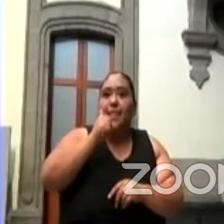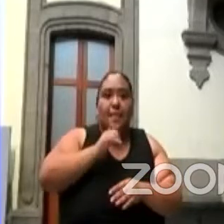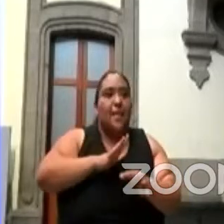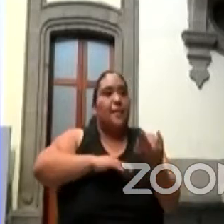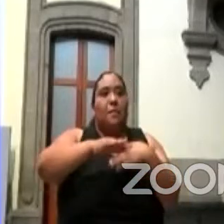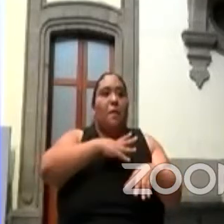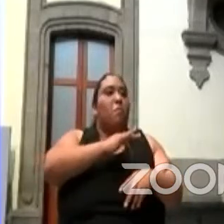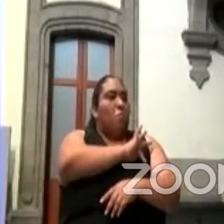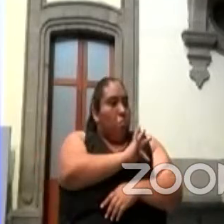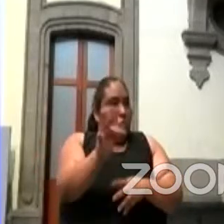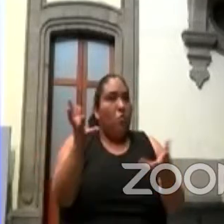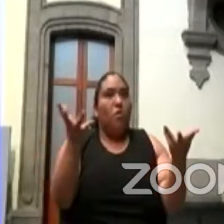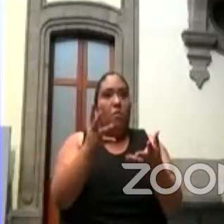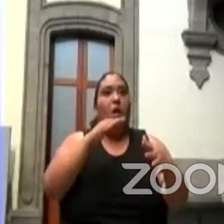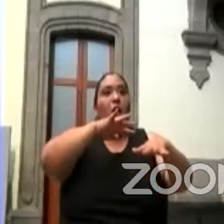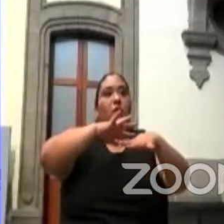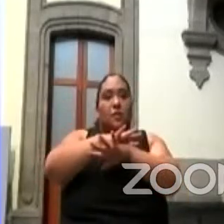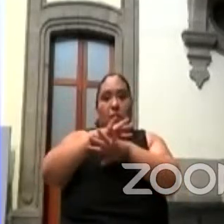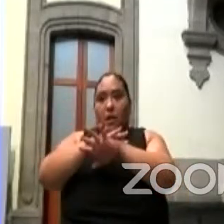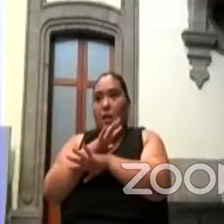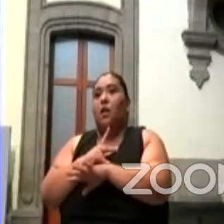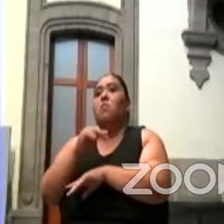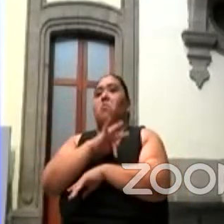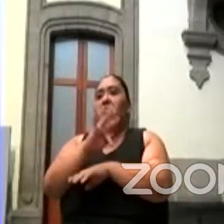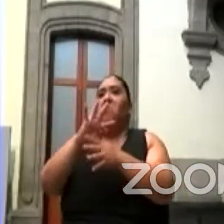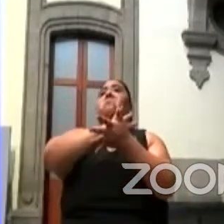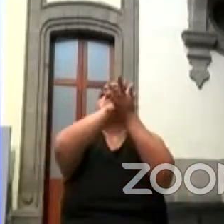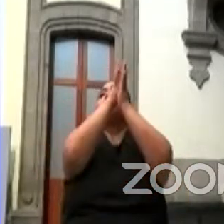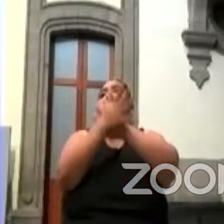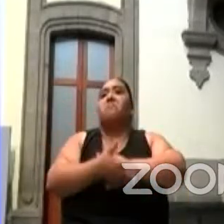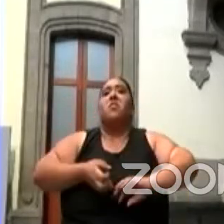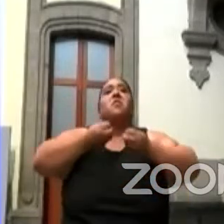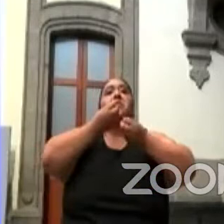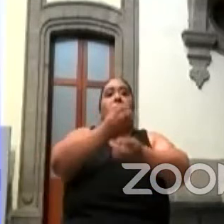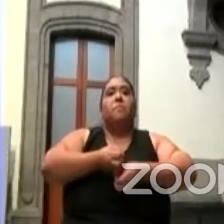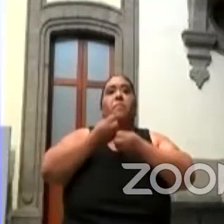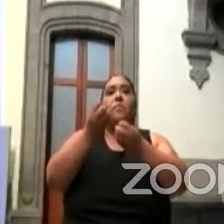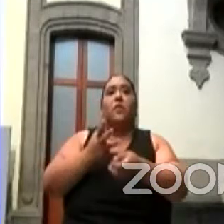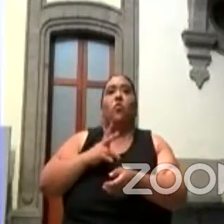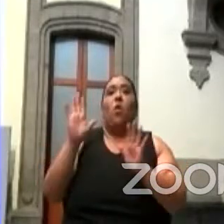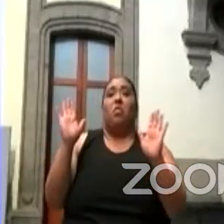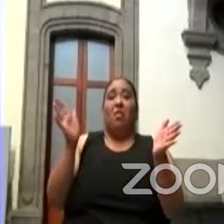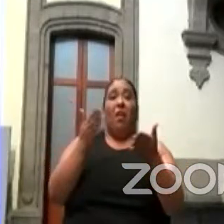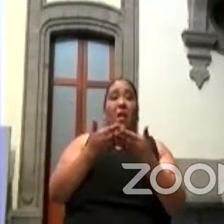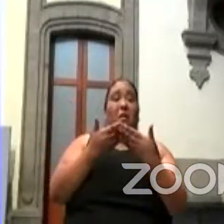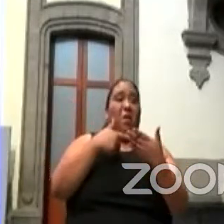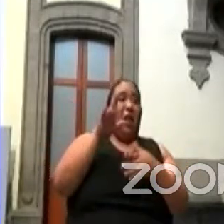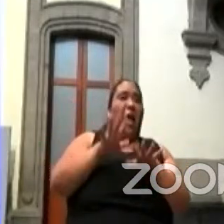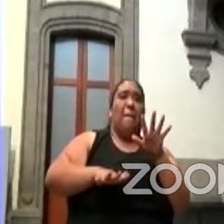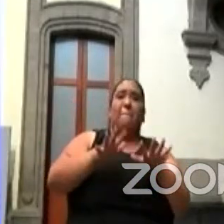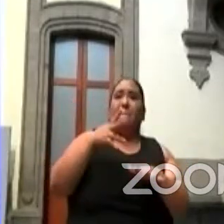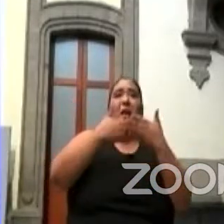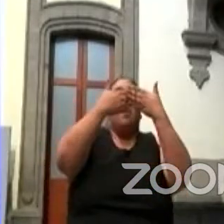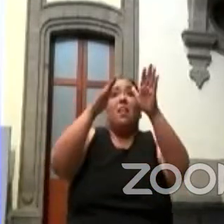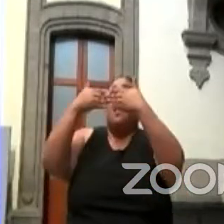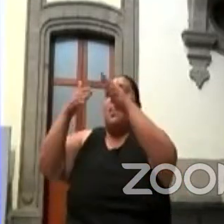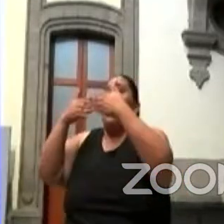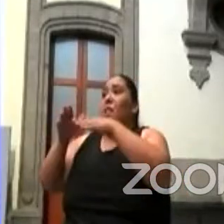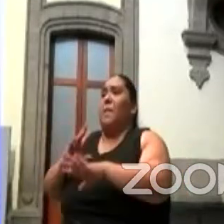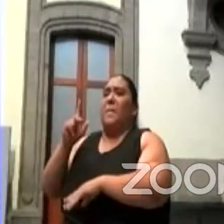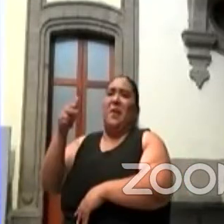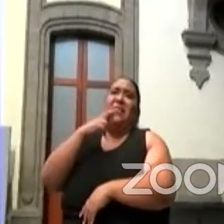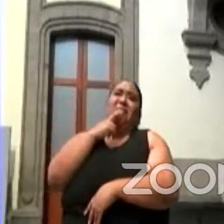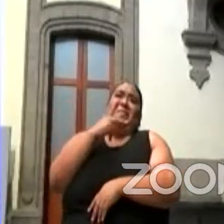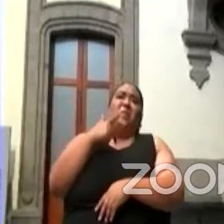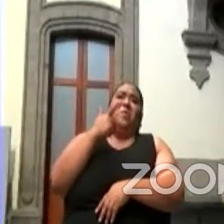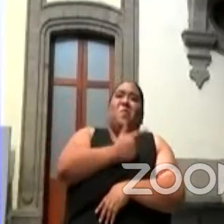Todos somos agentes de transformación. Y cuando se cierra una puerta, se abren tres más y a veces son mucho mejores. Me da mucho gusto estar con